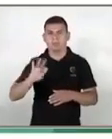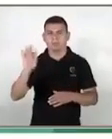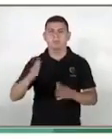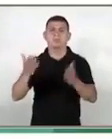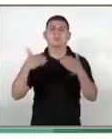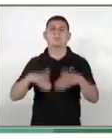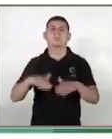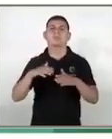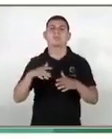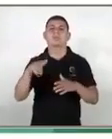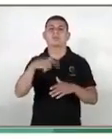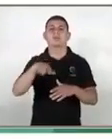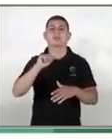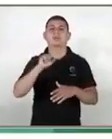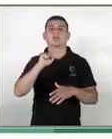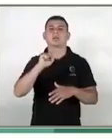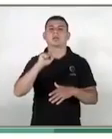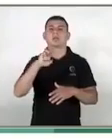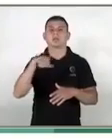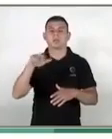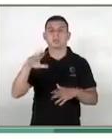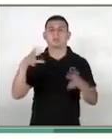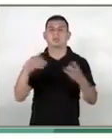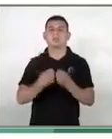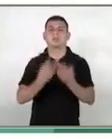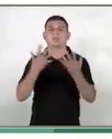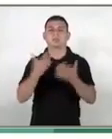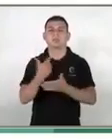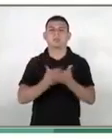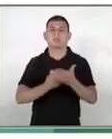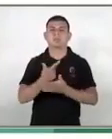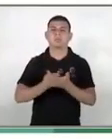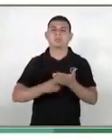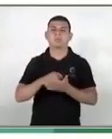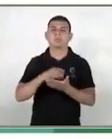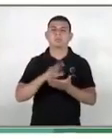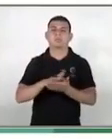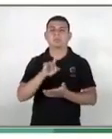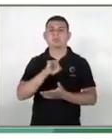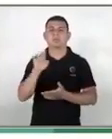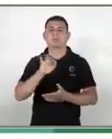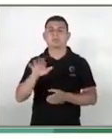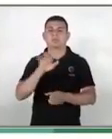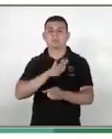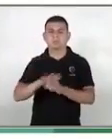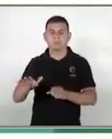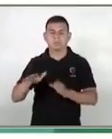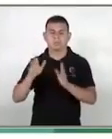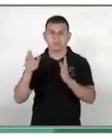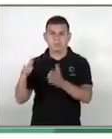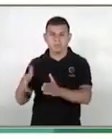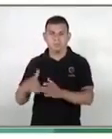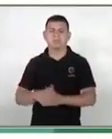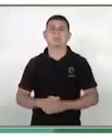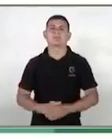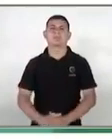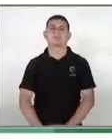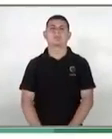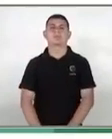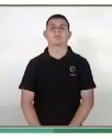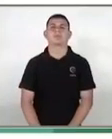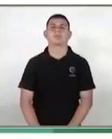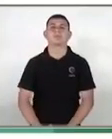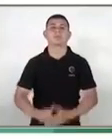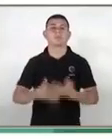53.8% y en las de la Secretaría de Marina reportamos 100% de ocupación a esta jornada. Es